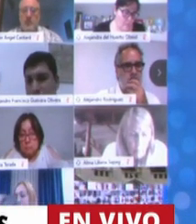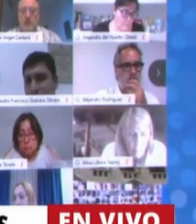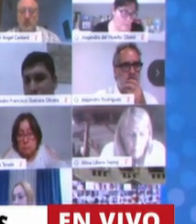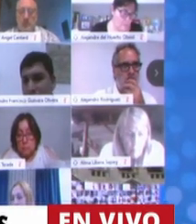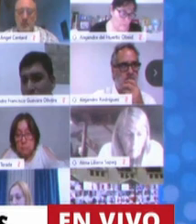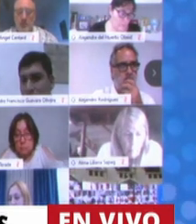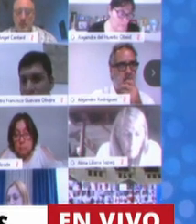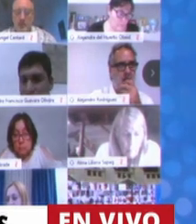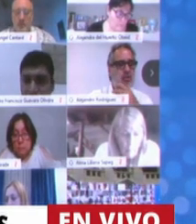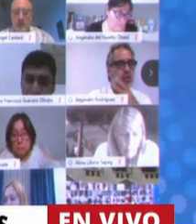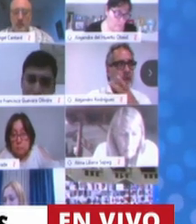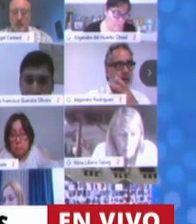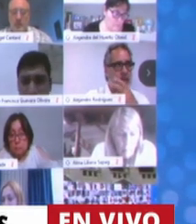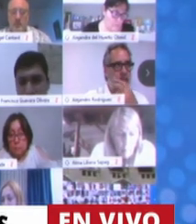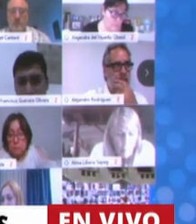kal